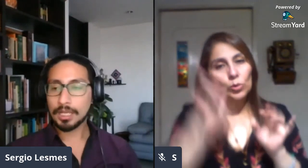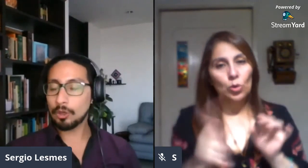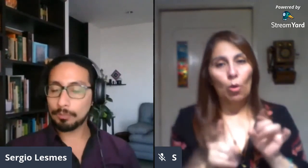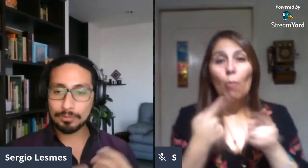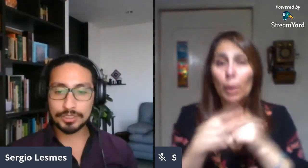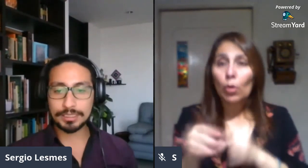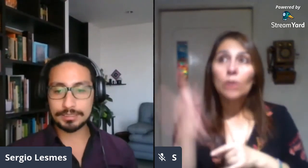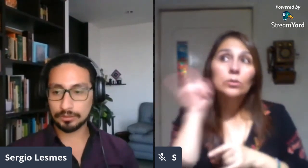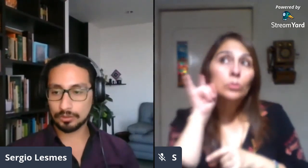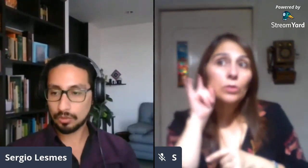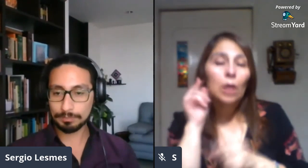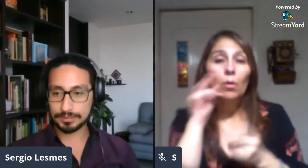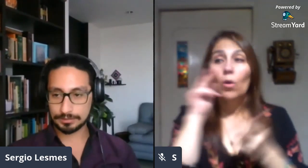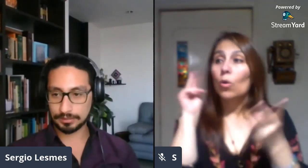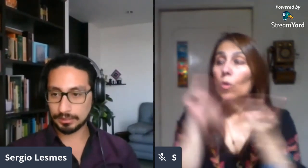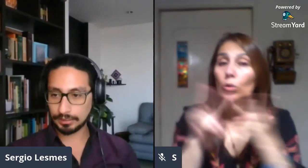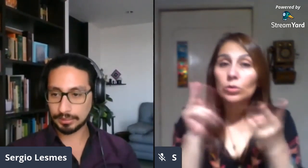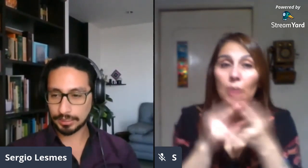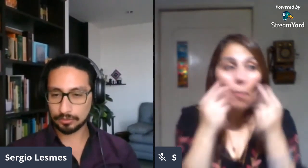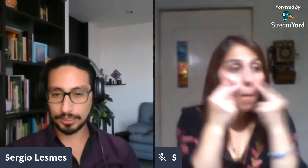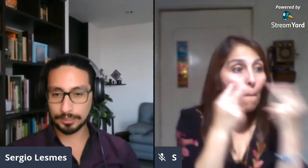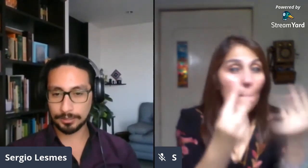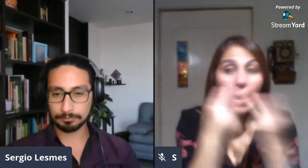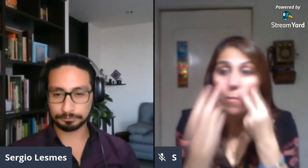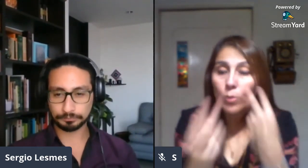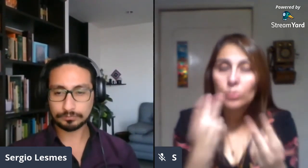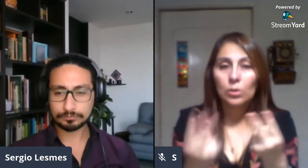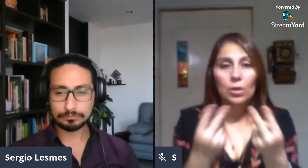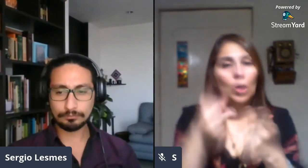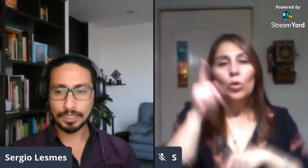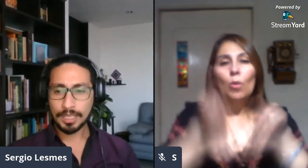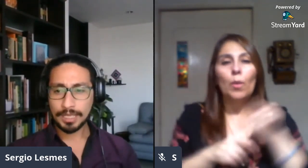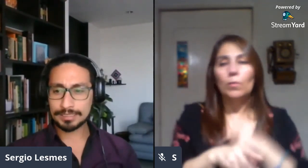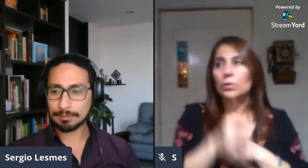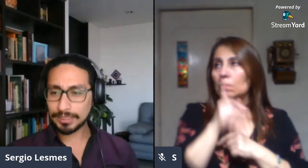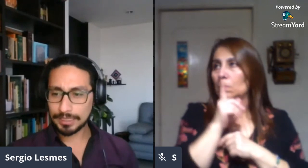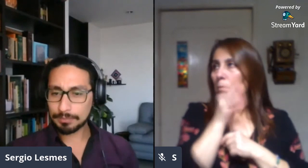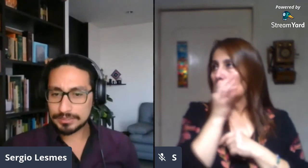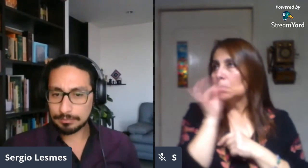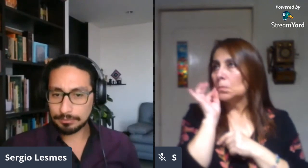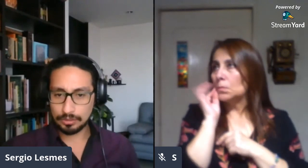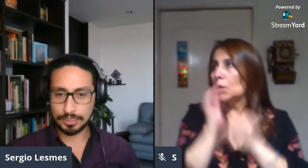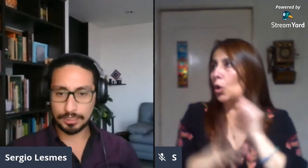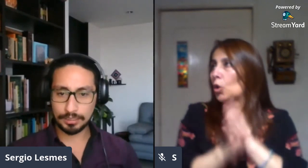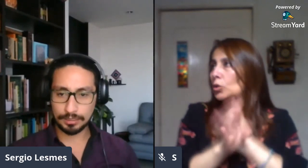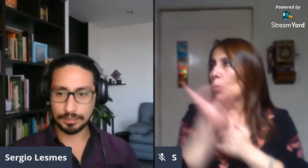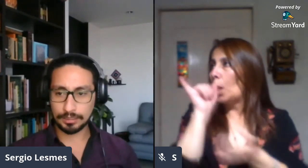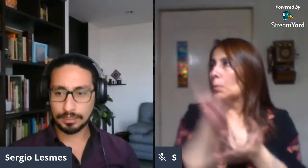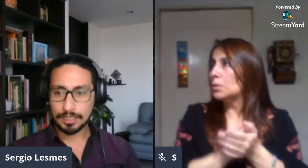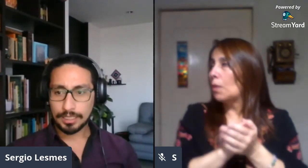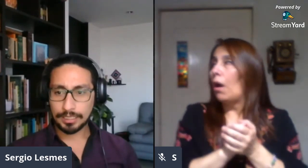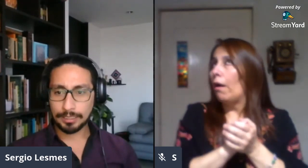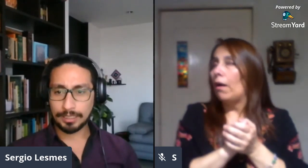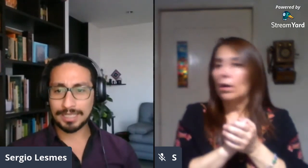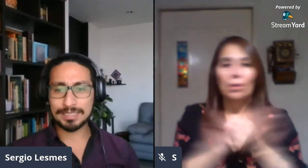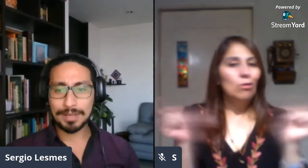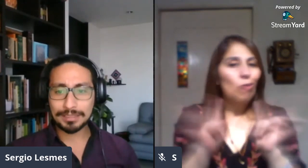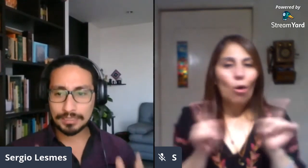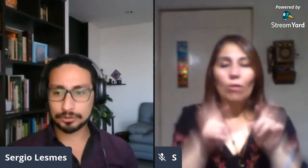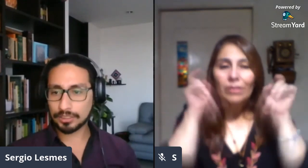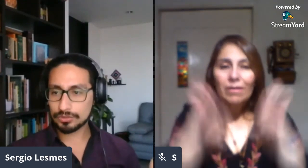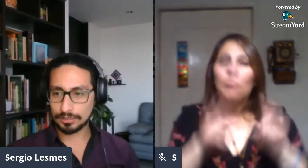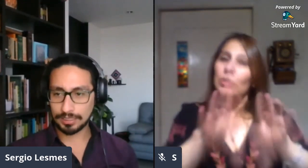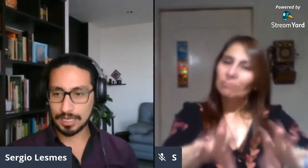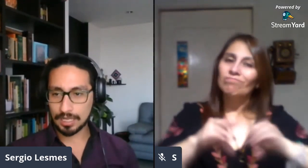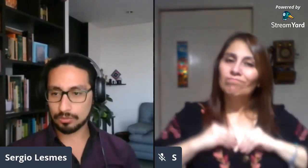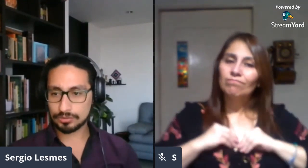vemos, no podemos seguir siendo cómplices. Y creo que en esa medida, pues, también ese